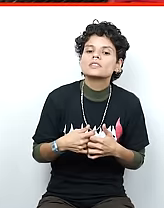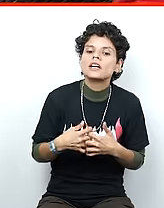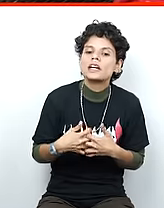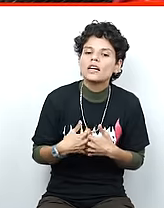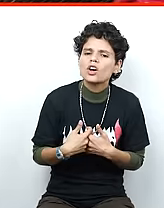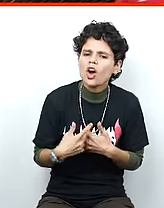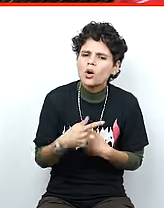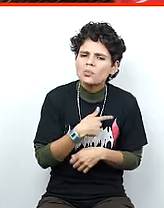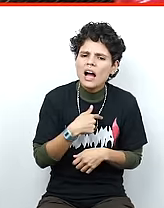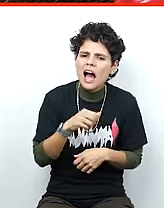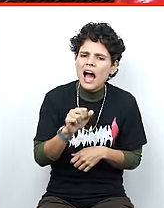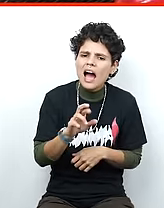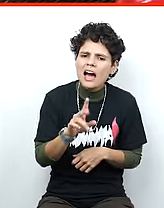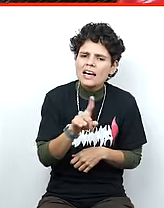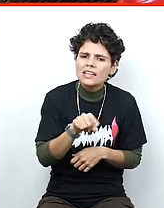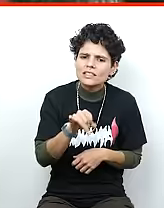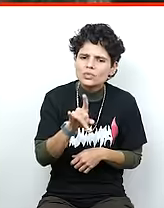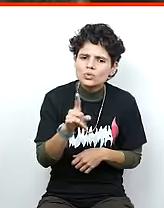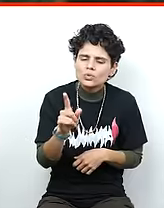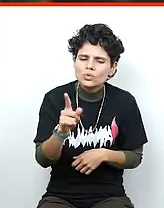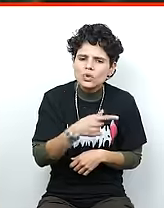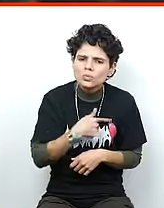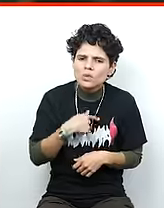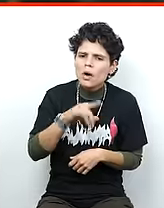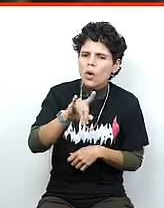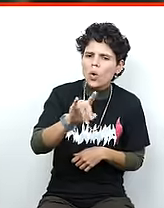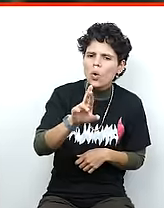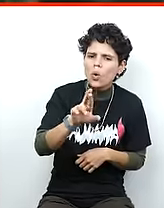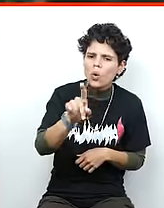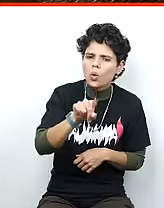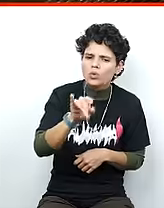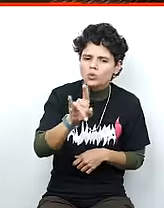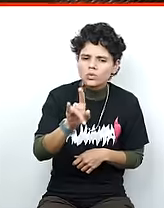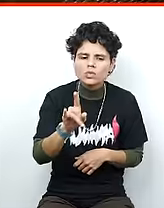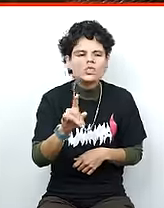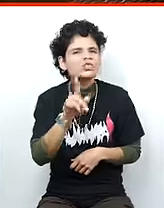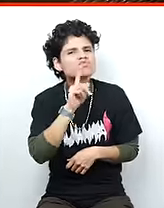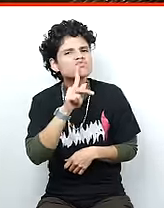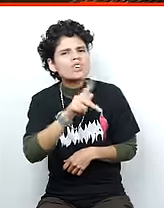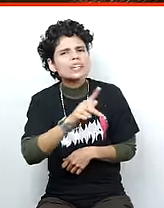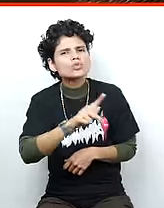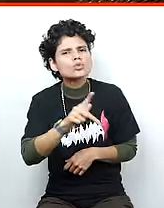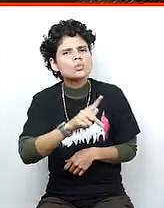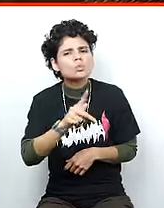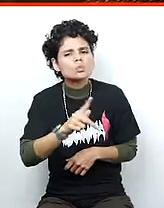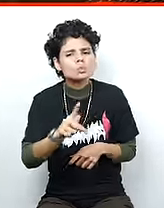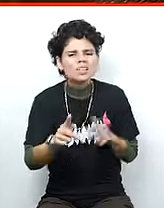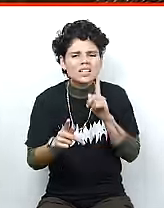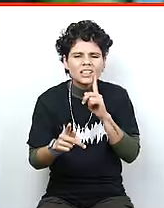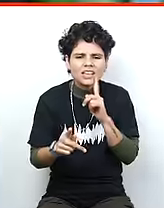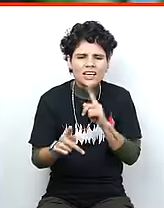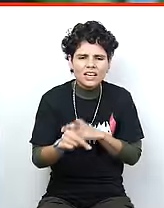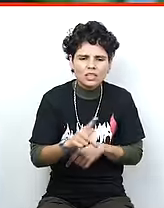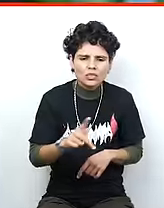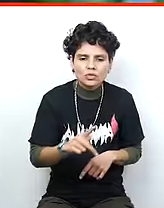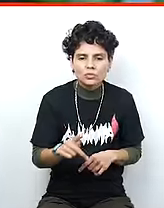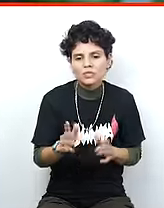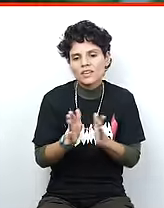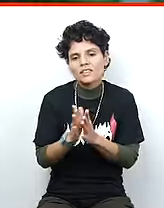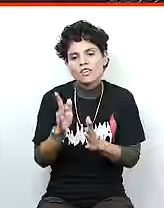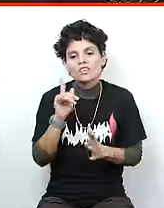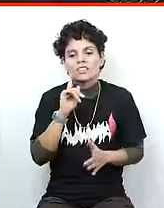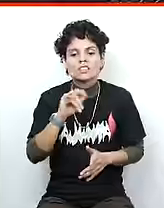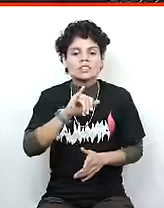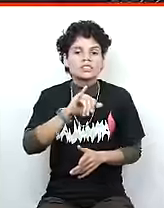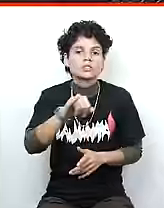¡Ursu! ¿Quién es Ursu? No conozco a nadie. No, Ursu. ¿No tenéis ketchup, aire? ¿Tenéis ketchup? ¿Que Juliano quiere cagar el